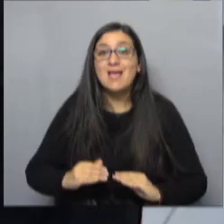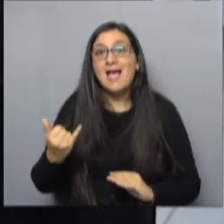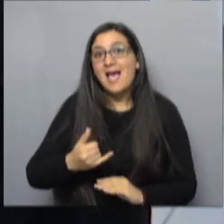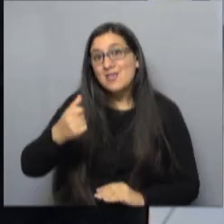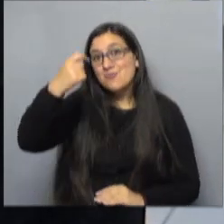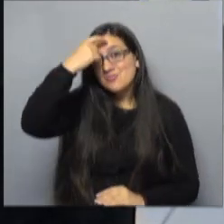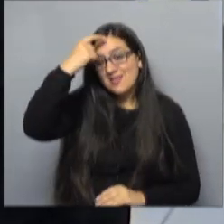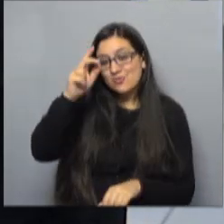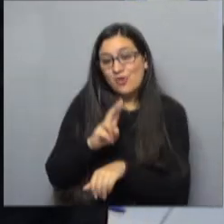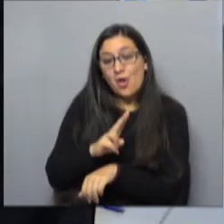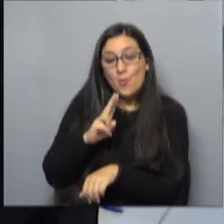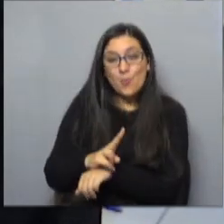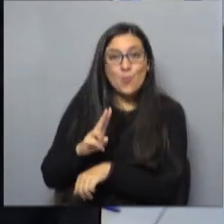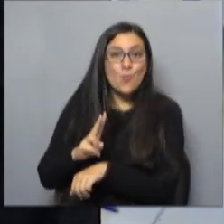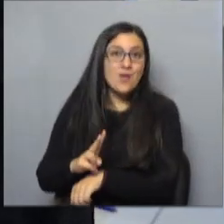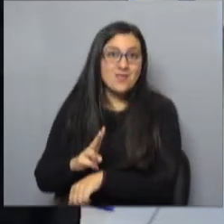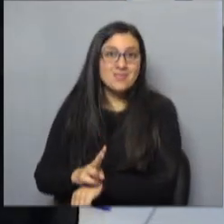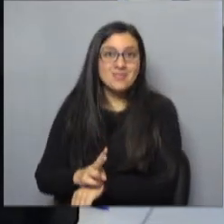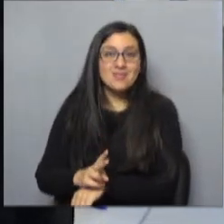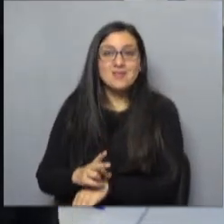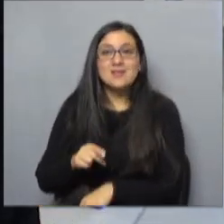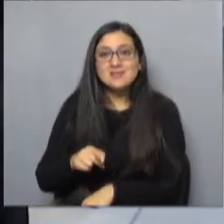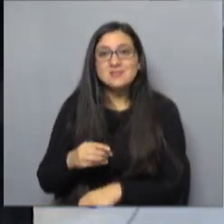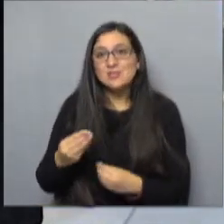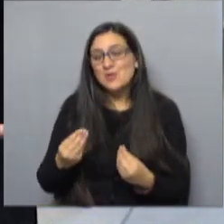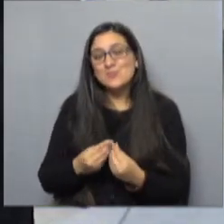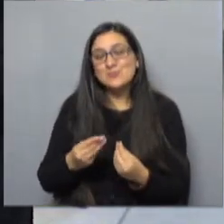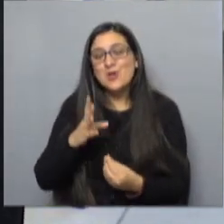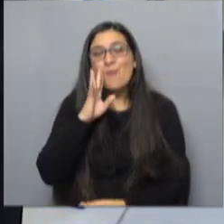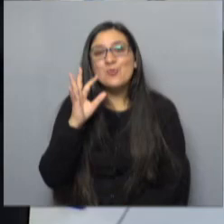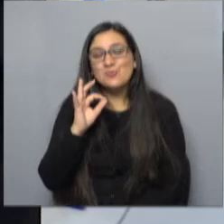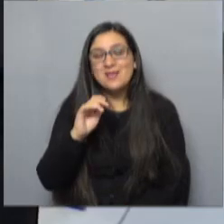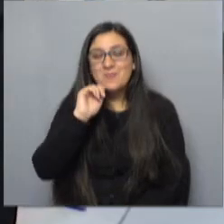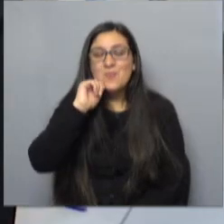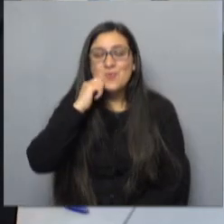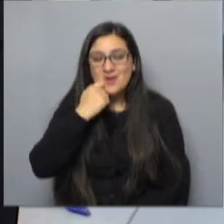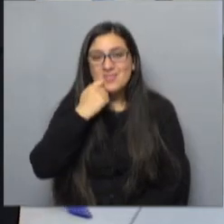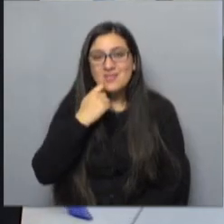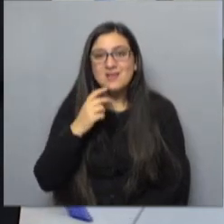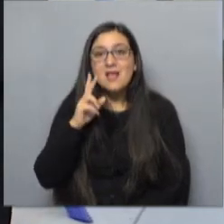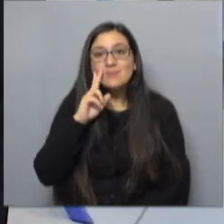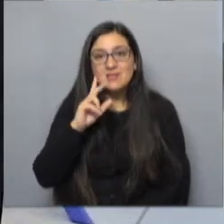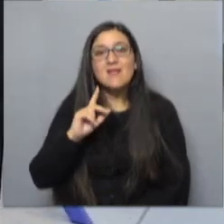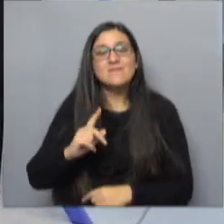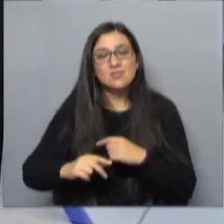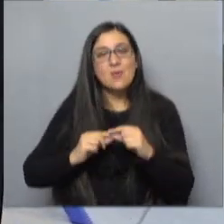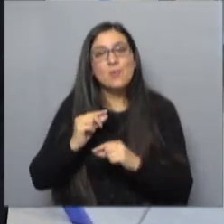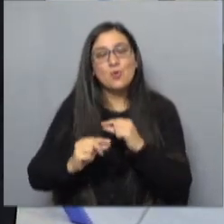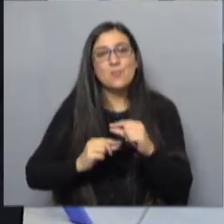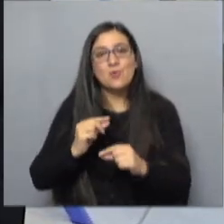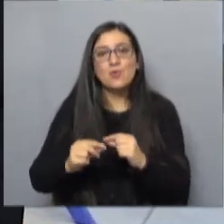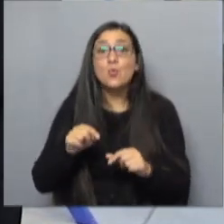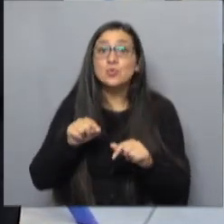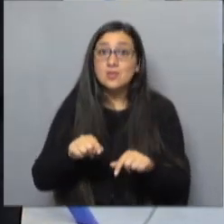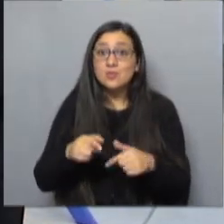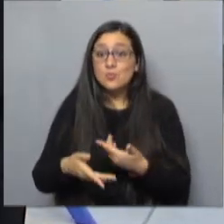¿no?, cuidando y tiene un montón de oportunidades que lo vamos a ir viendo con el tiempo. Usted nos mostraba